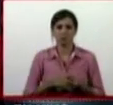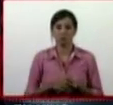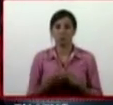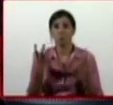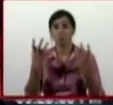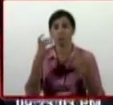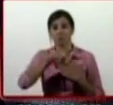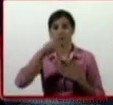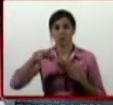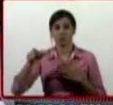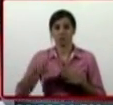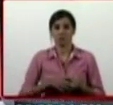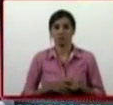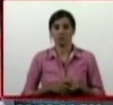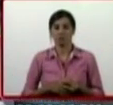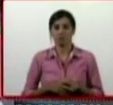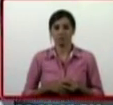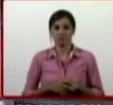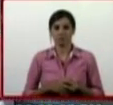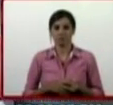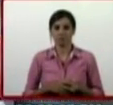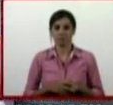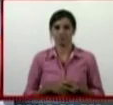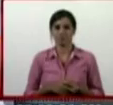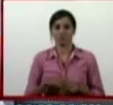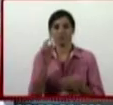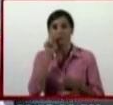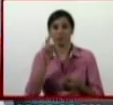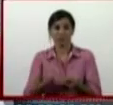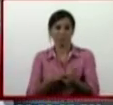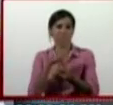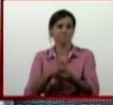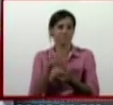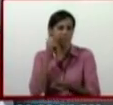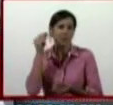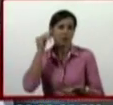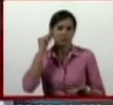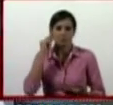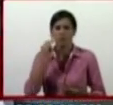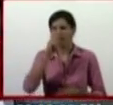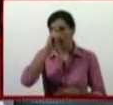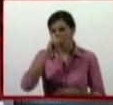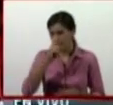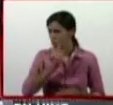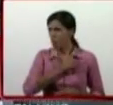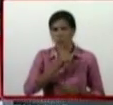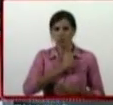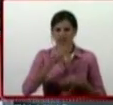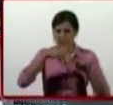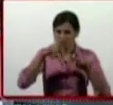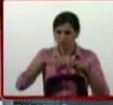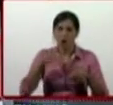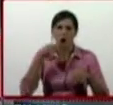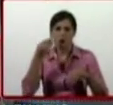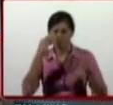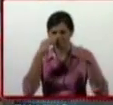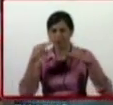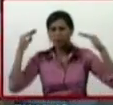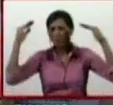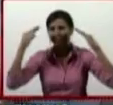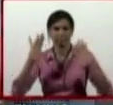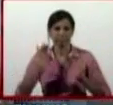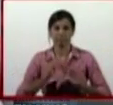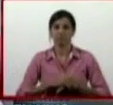de compatriotas, de hermanas y hermanos de todas las edades, niños, niñas que estaban allá afuera. Y nosotros